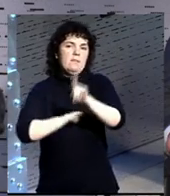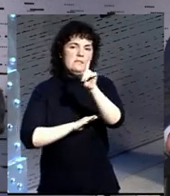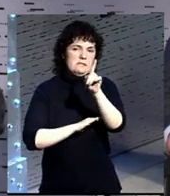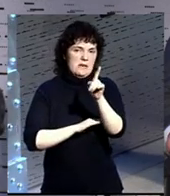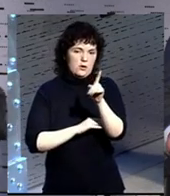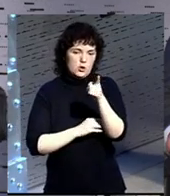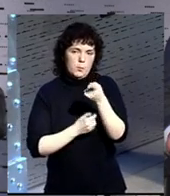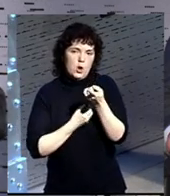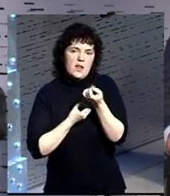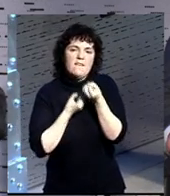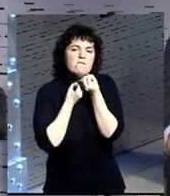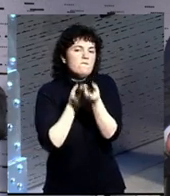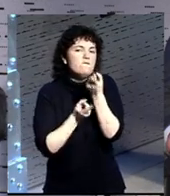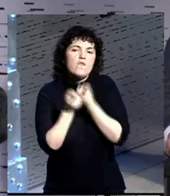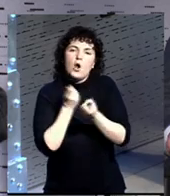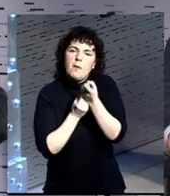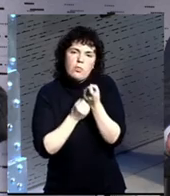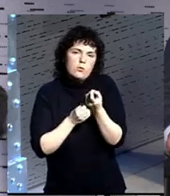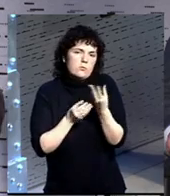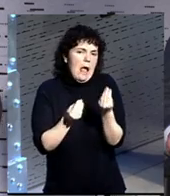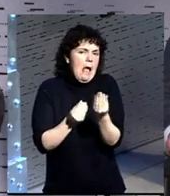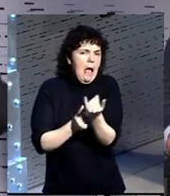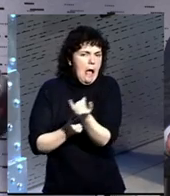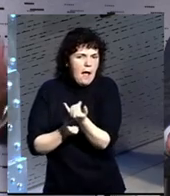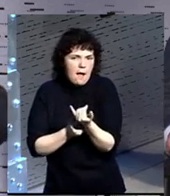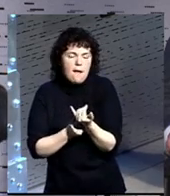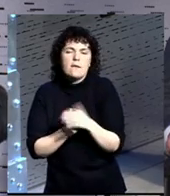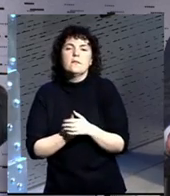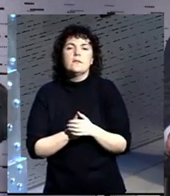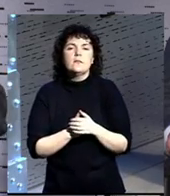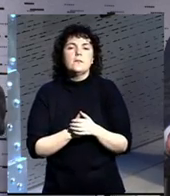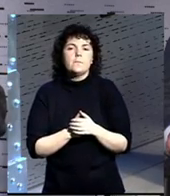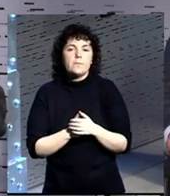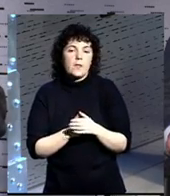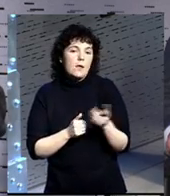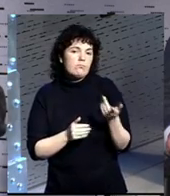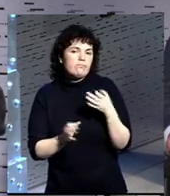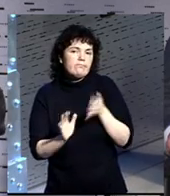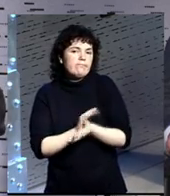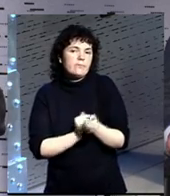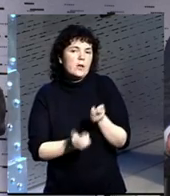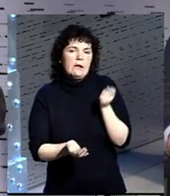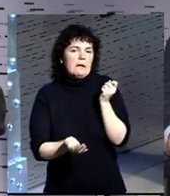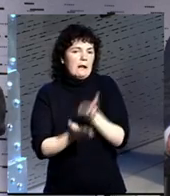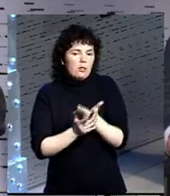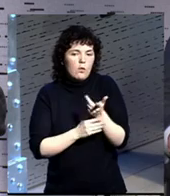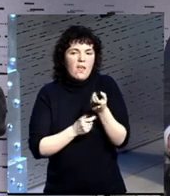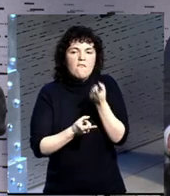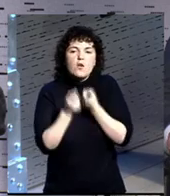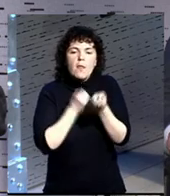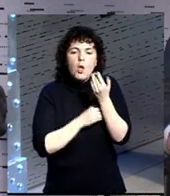enorme cantidad de información. A veces se le llama Big Data, ¿no? En el sentido del reto del procesamiento de toda esa